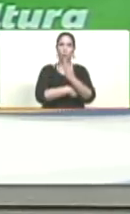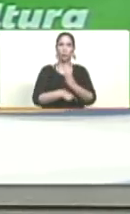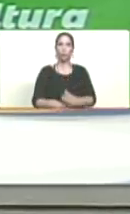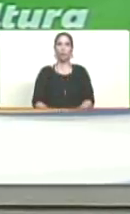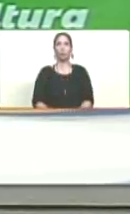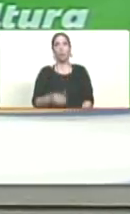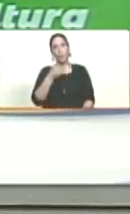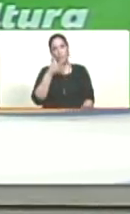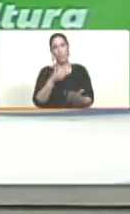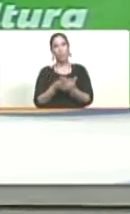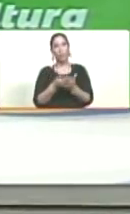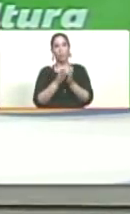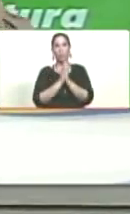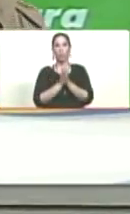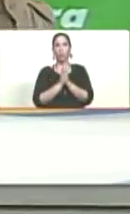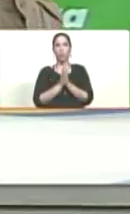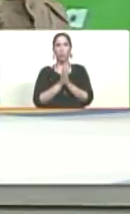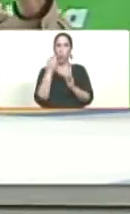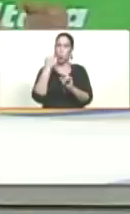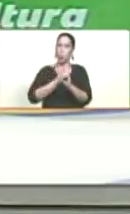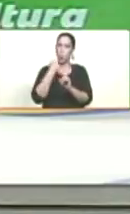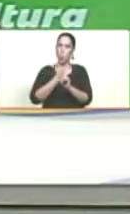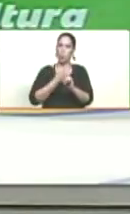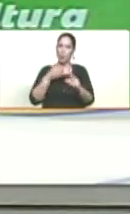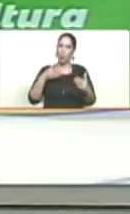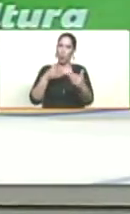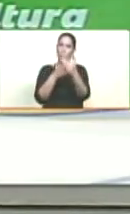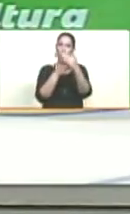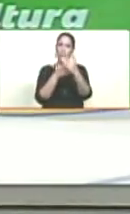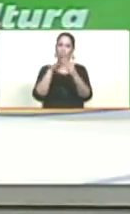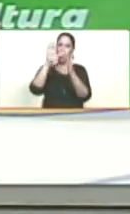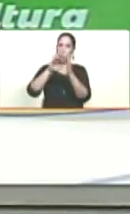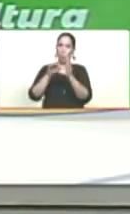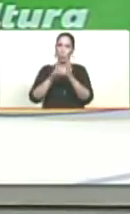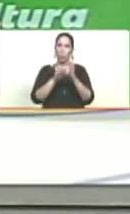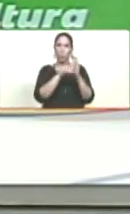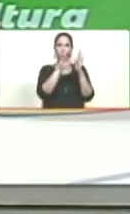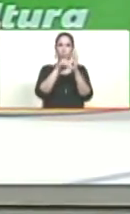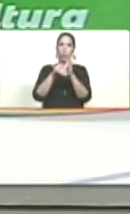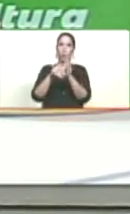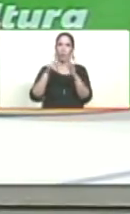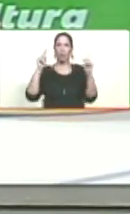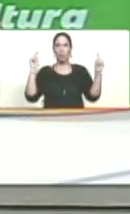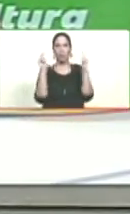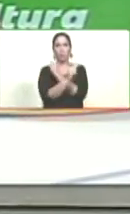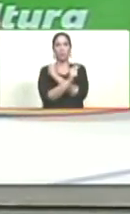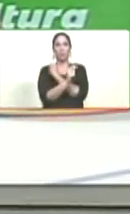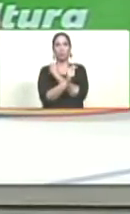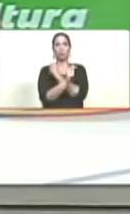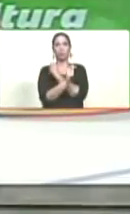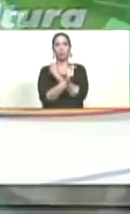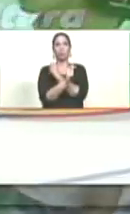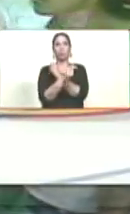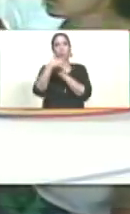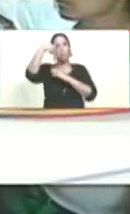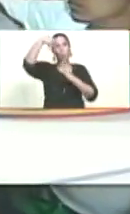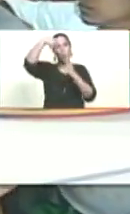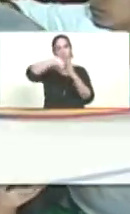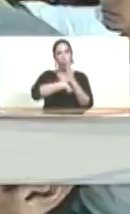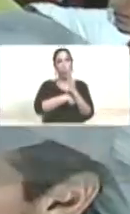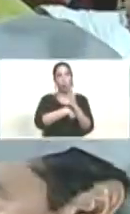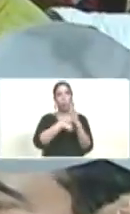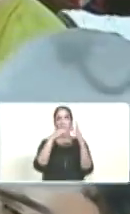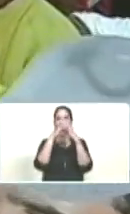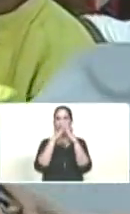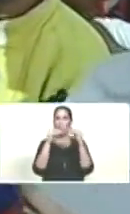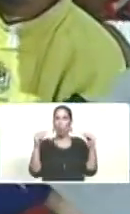pido. La lucha contra la corrupción y por la transformación profunda de